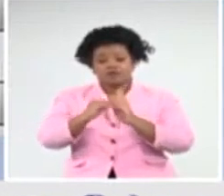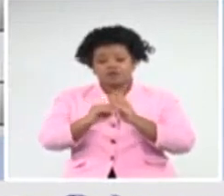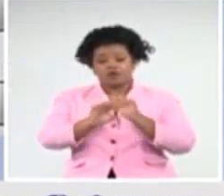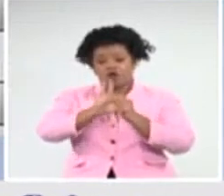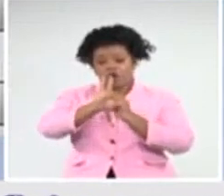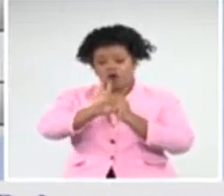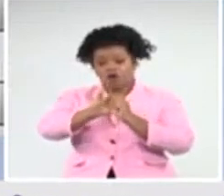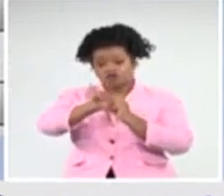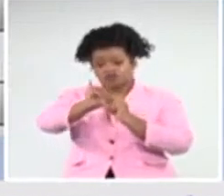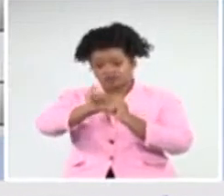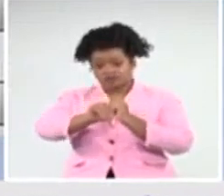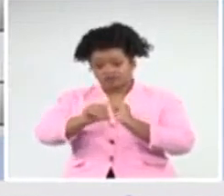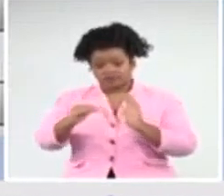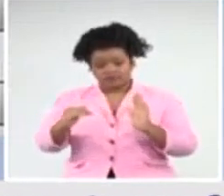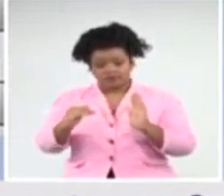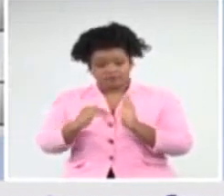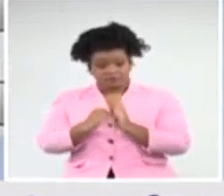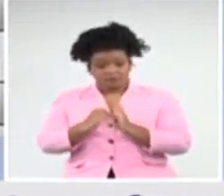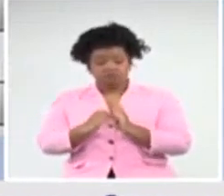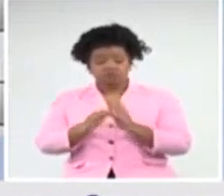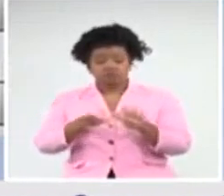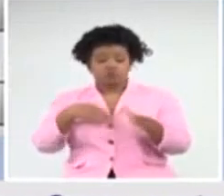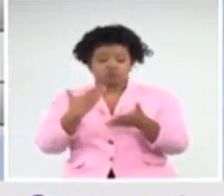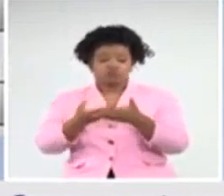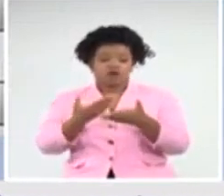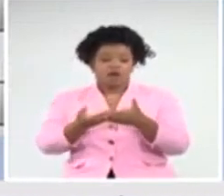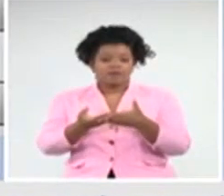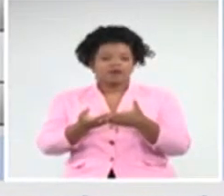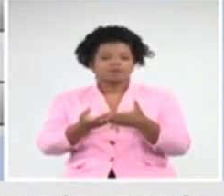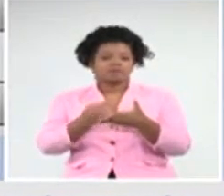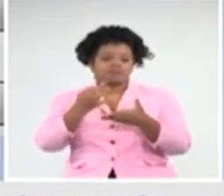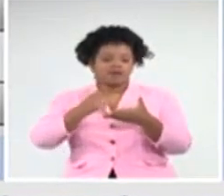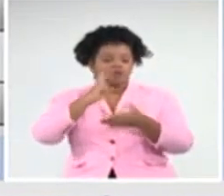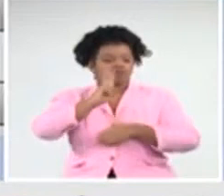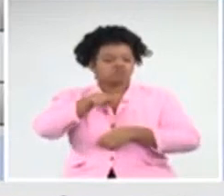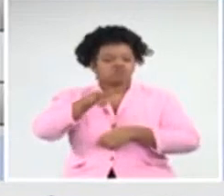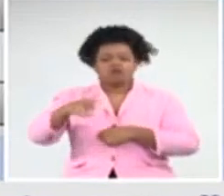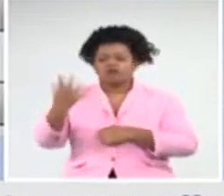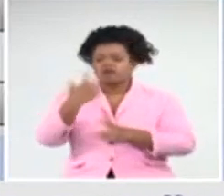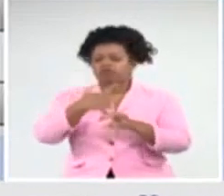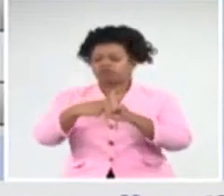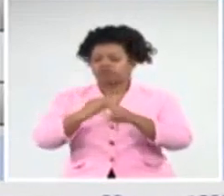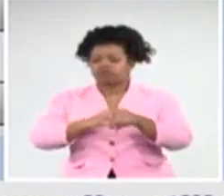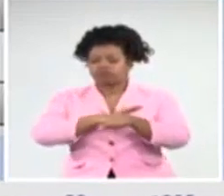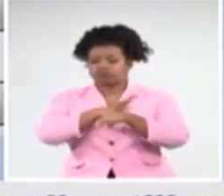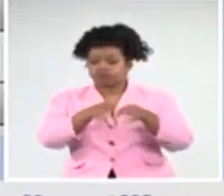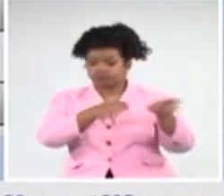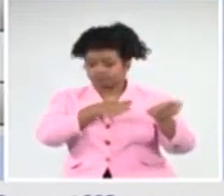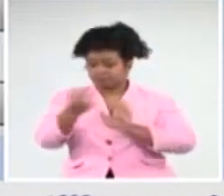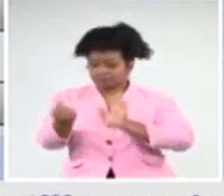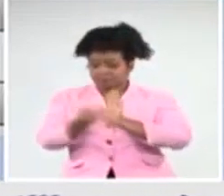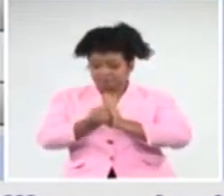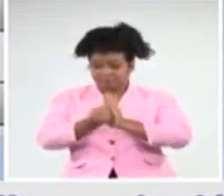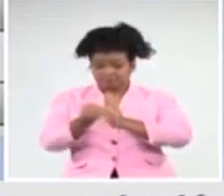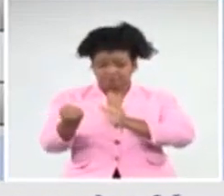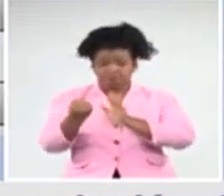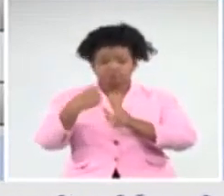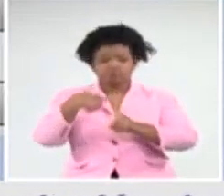6.860.065 pruebas para el diagnóstico de la enfermedad, y se han confirmado, se han diagnosticado